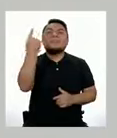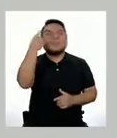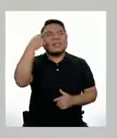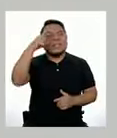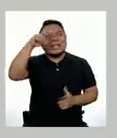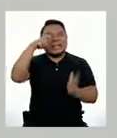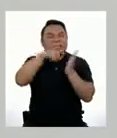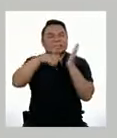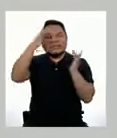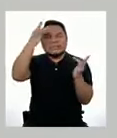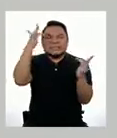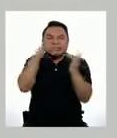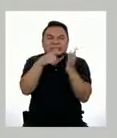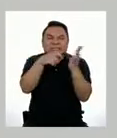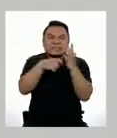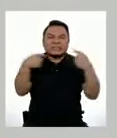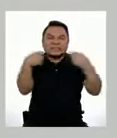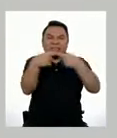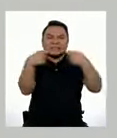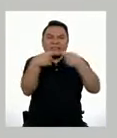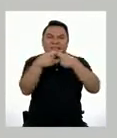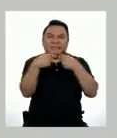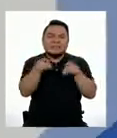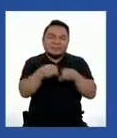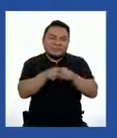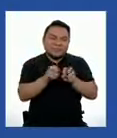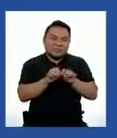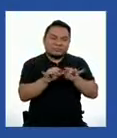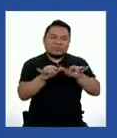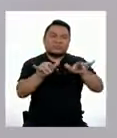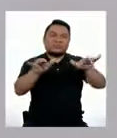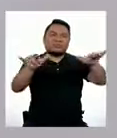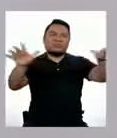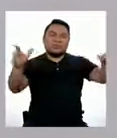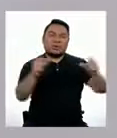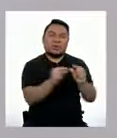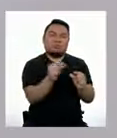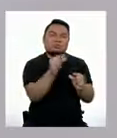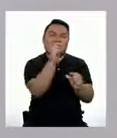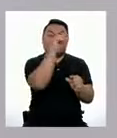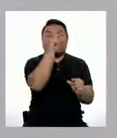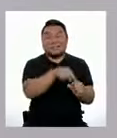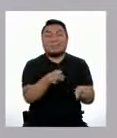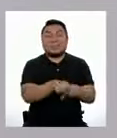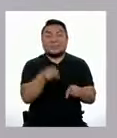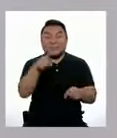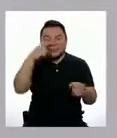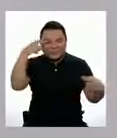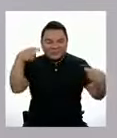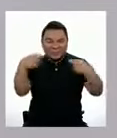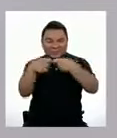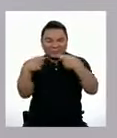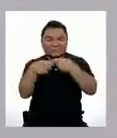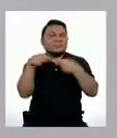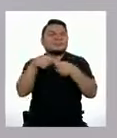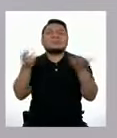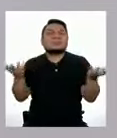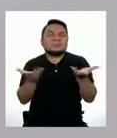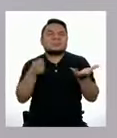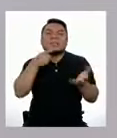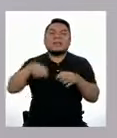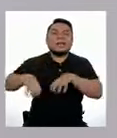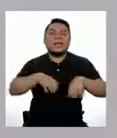el 24% de gas de efecto invernadero, GEI. Esta generación de energía se refiere a